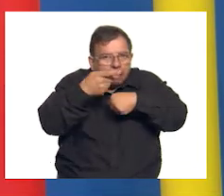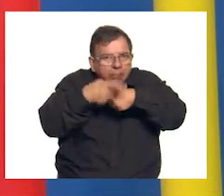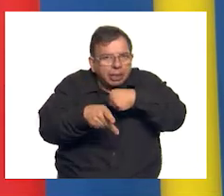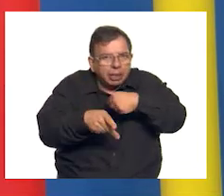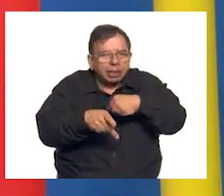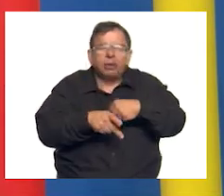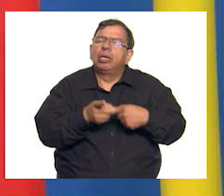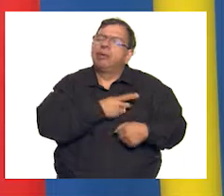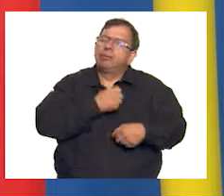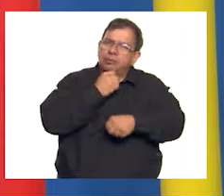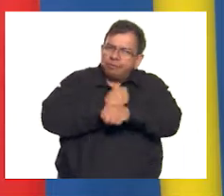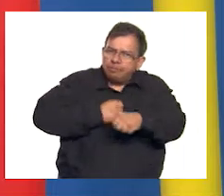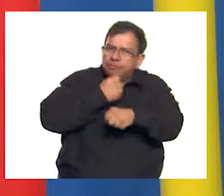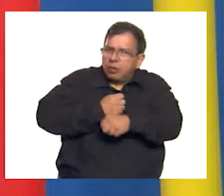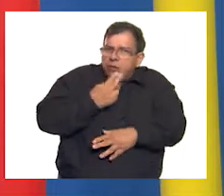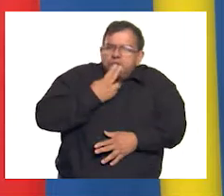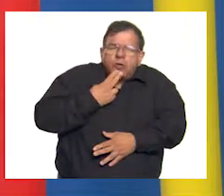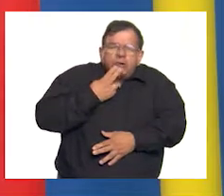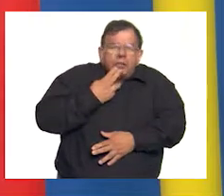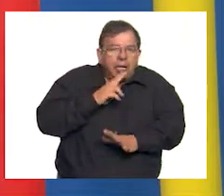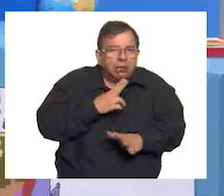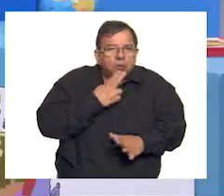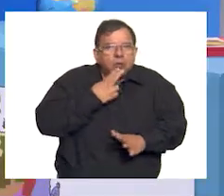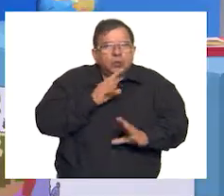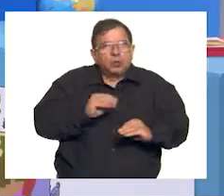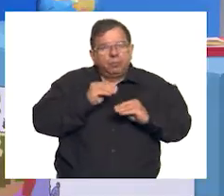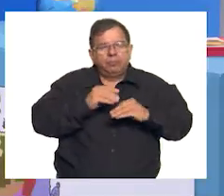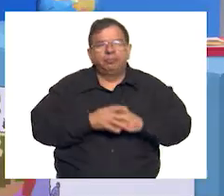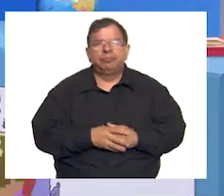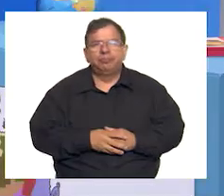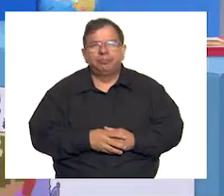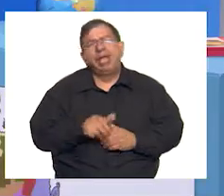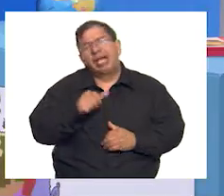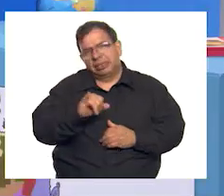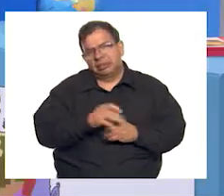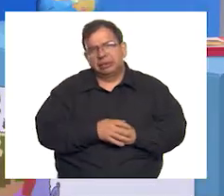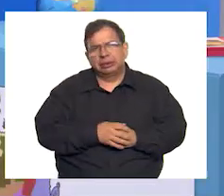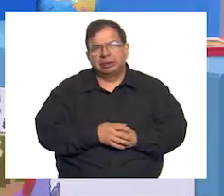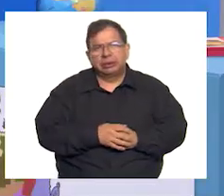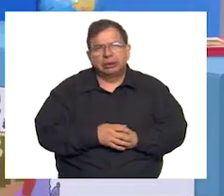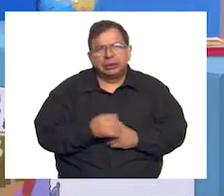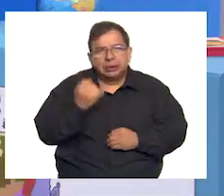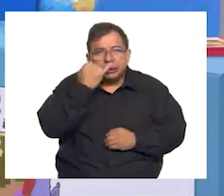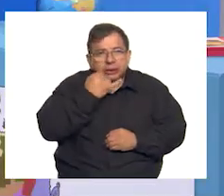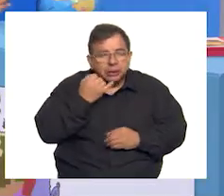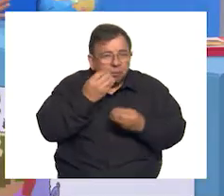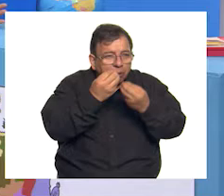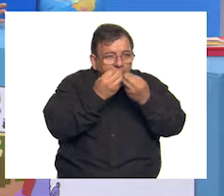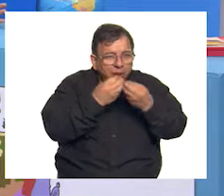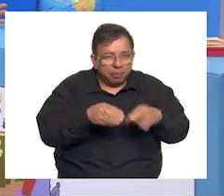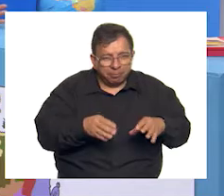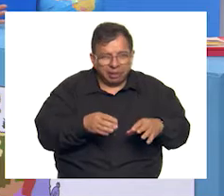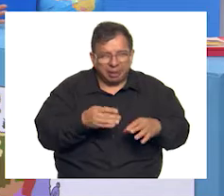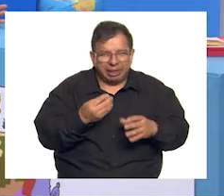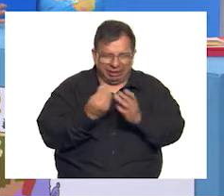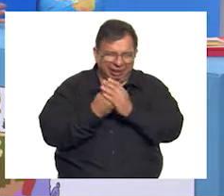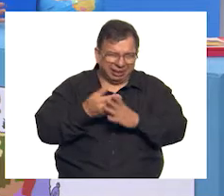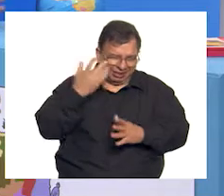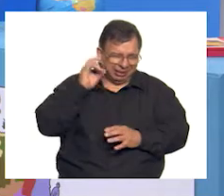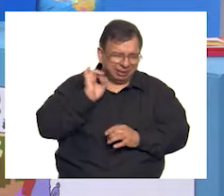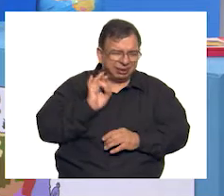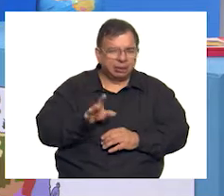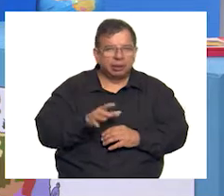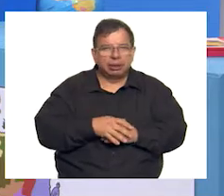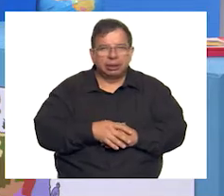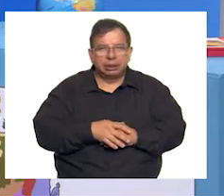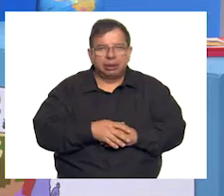difusión es la mejor forma de conservarlas. Así es, María. Cuando una lengua se pierde, como vimos en una de las clases pasadas,